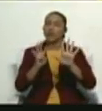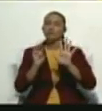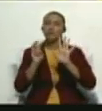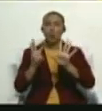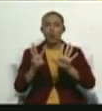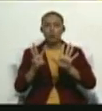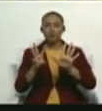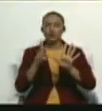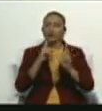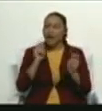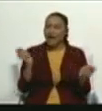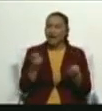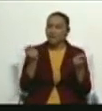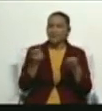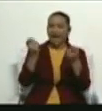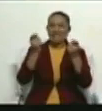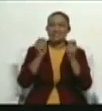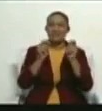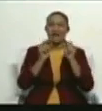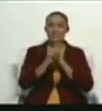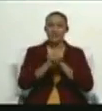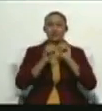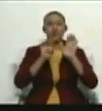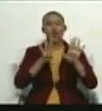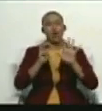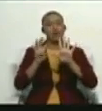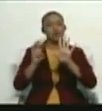la campaña del 98 cuando él era candidato